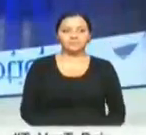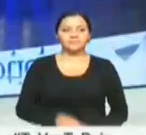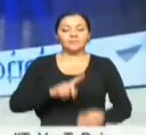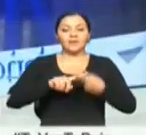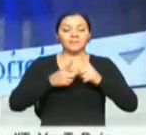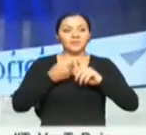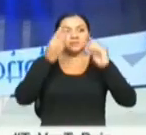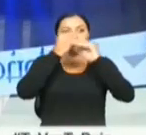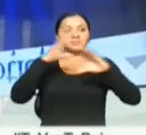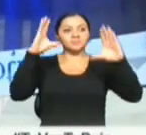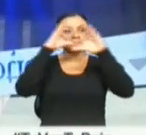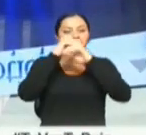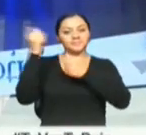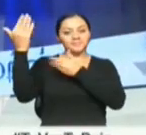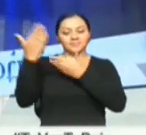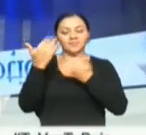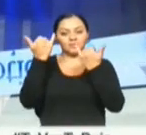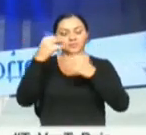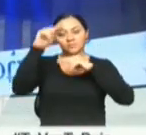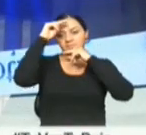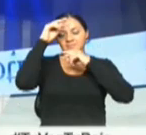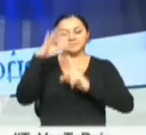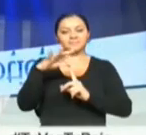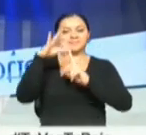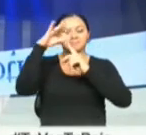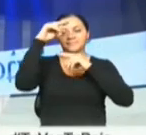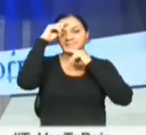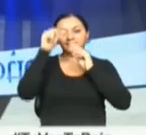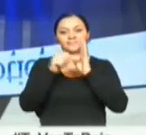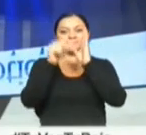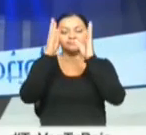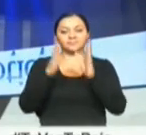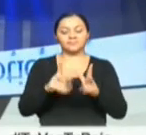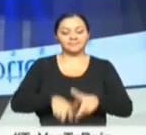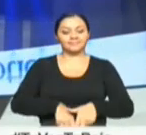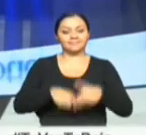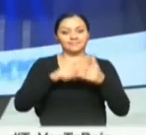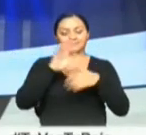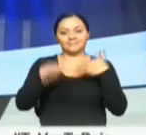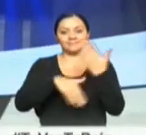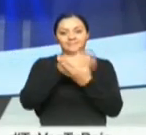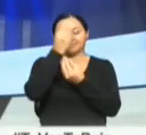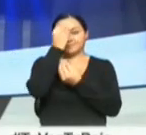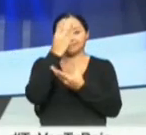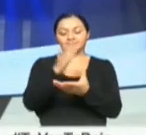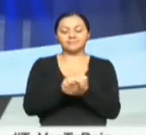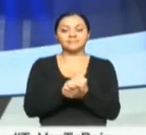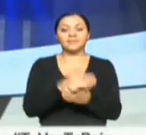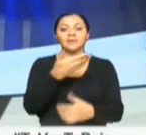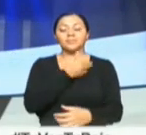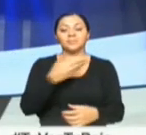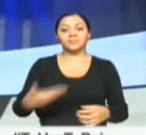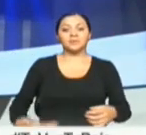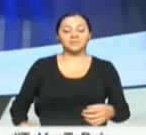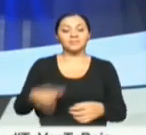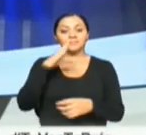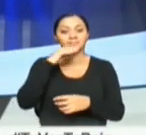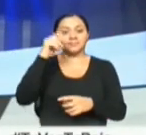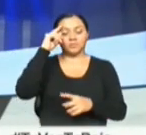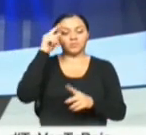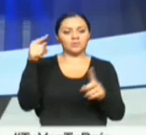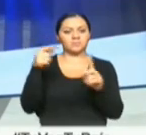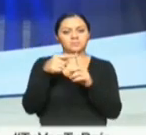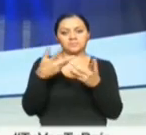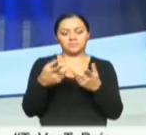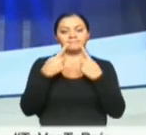Amigos, muy buenas noches y bienvenidos a la emisión estelar de Noticiero Ciudadano. Empezamos con la información. El presidente de la República, Rafael